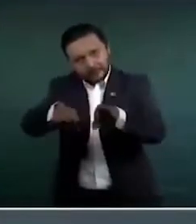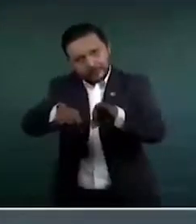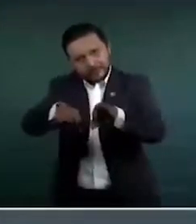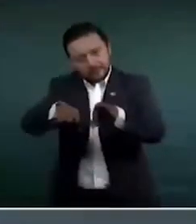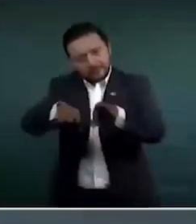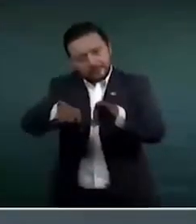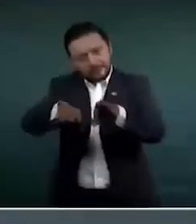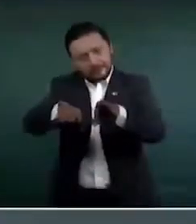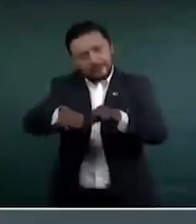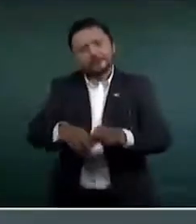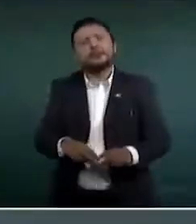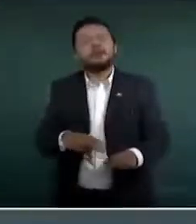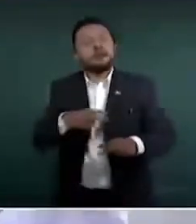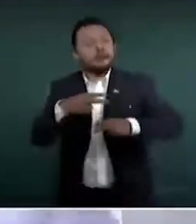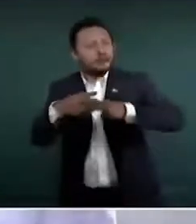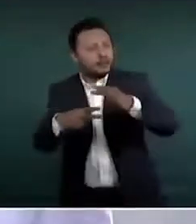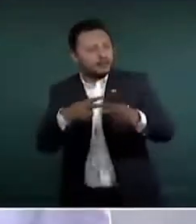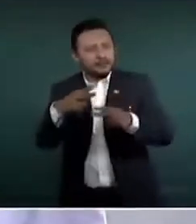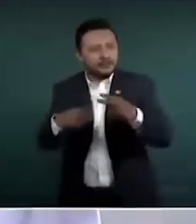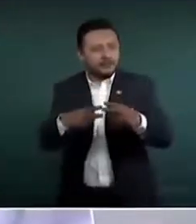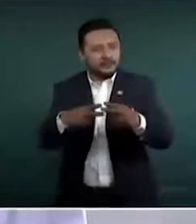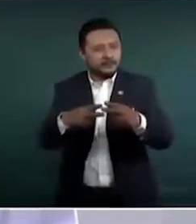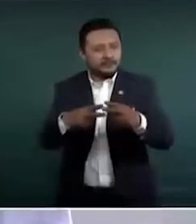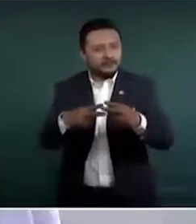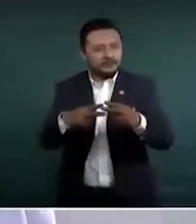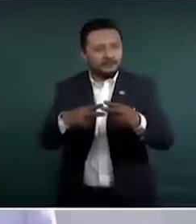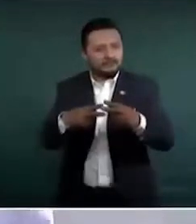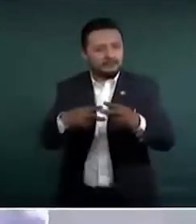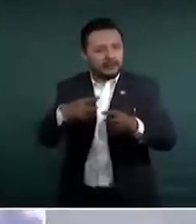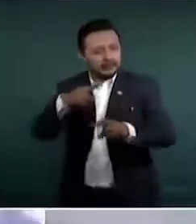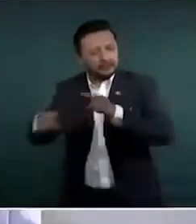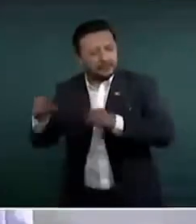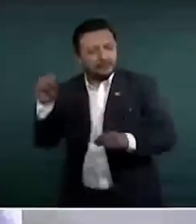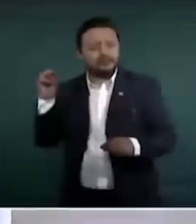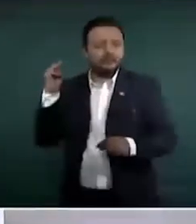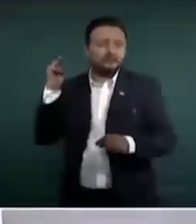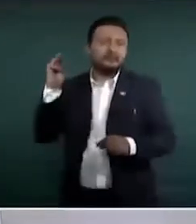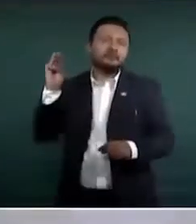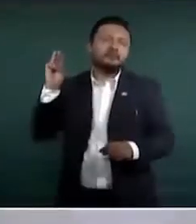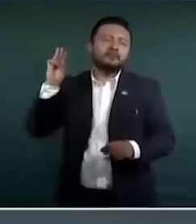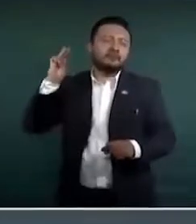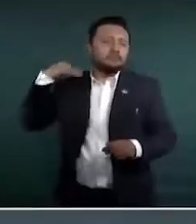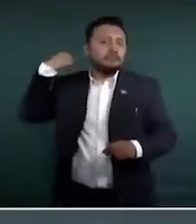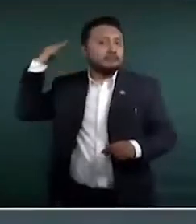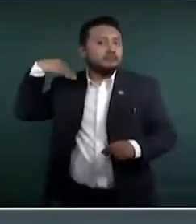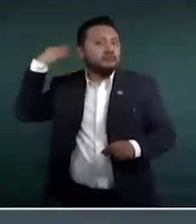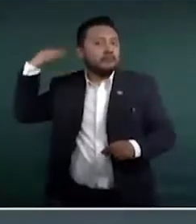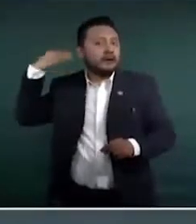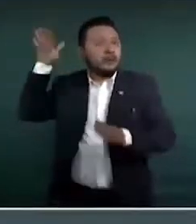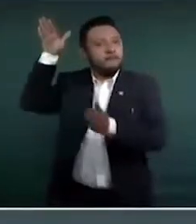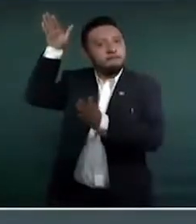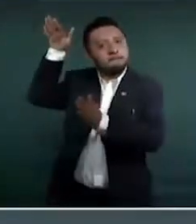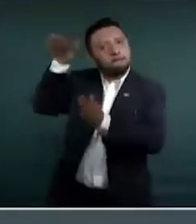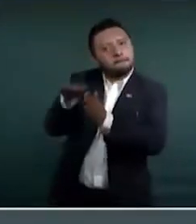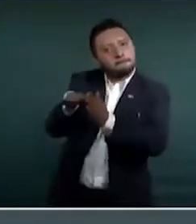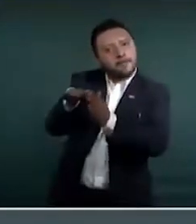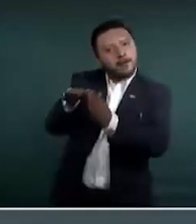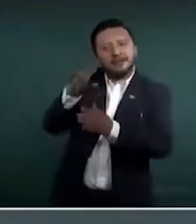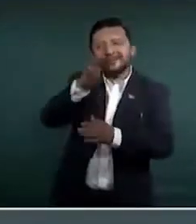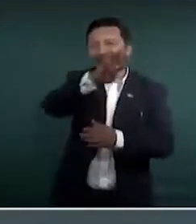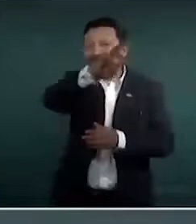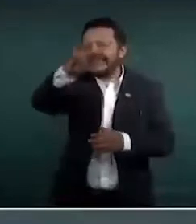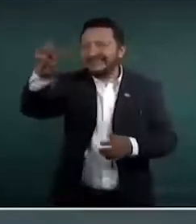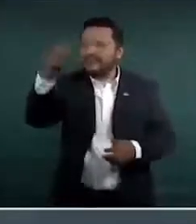a perder en mayo menos de 350 mil